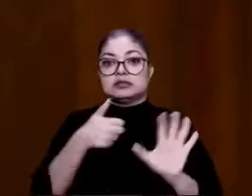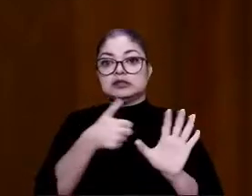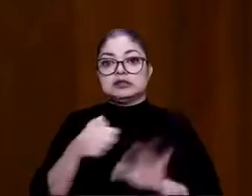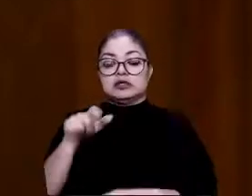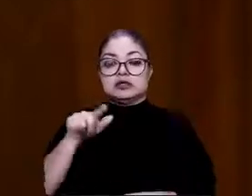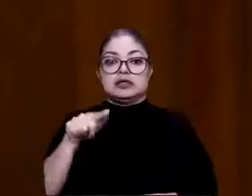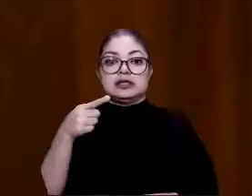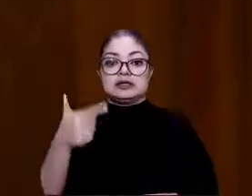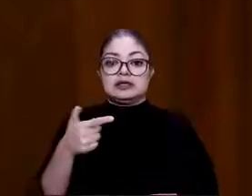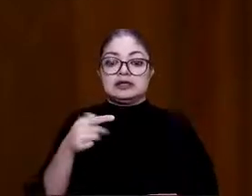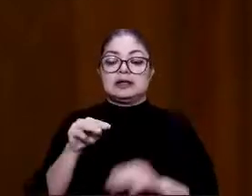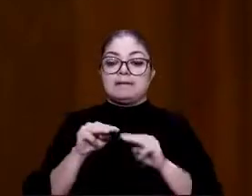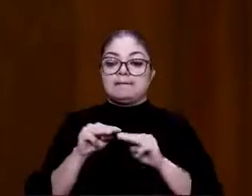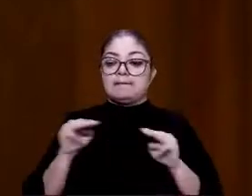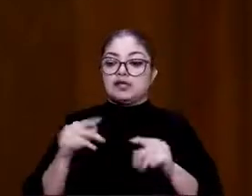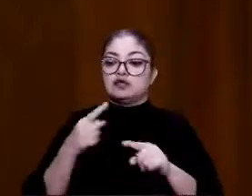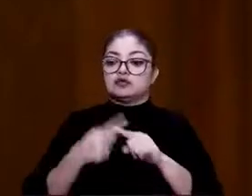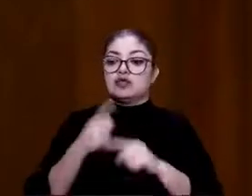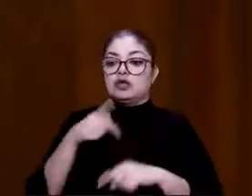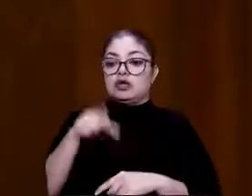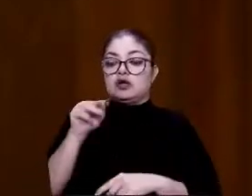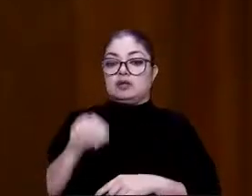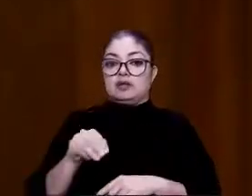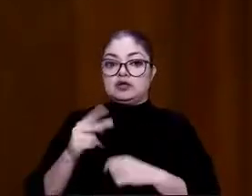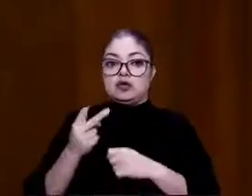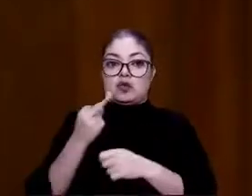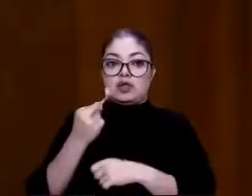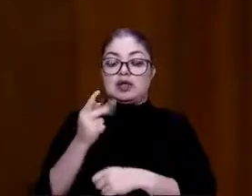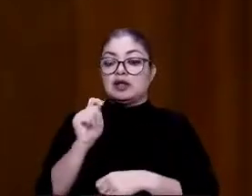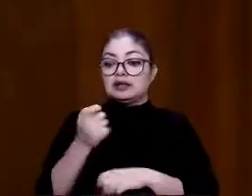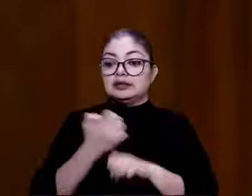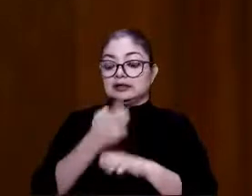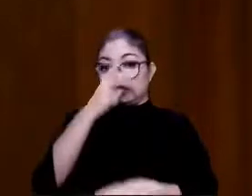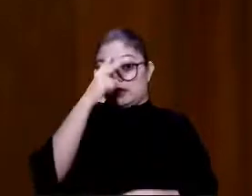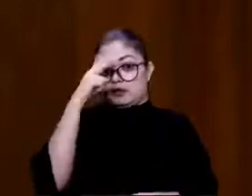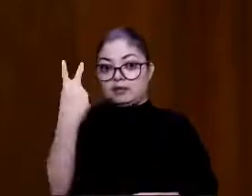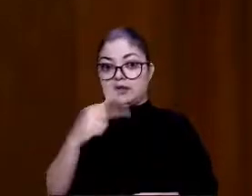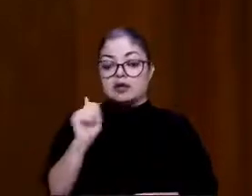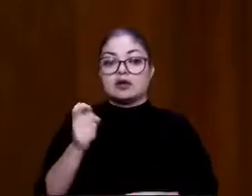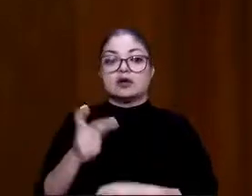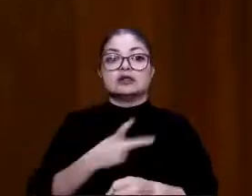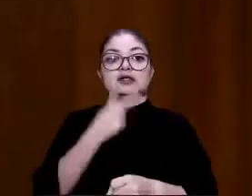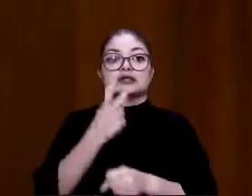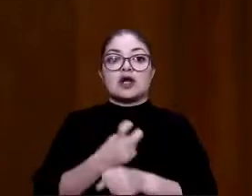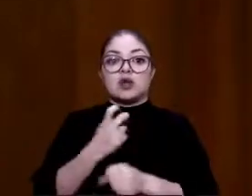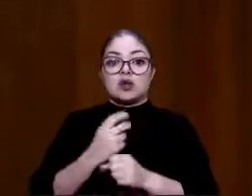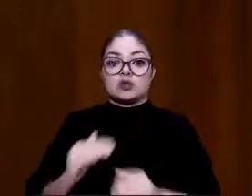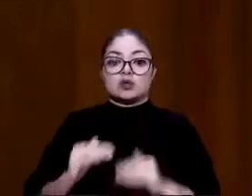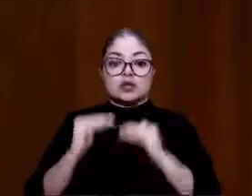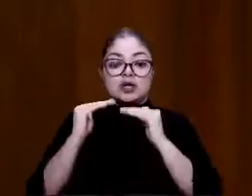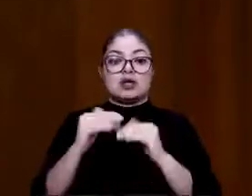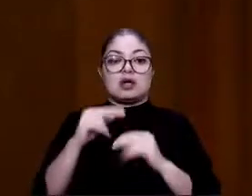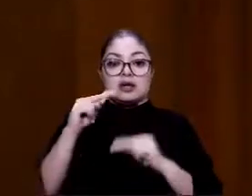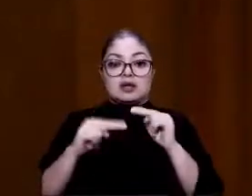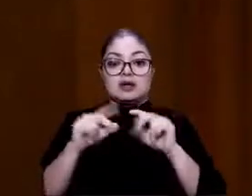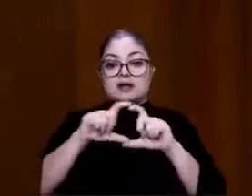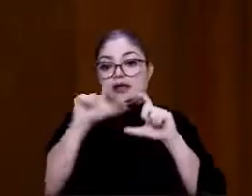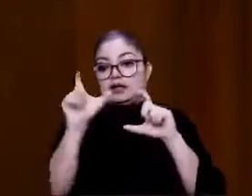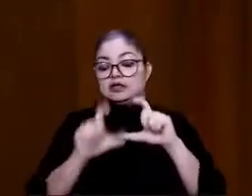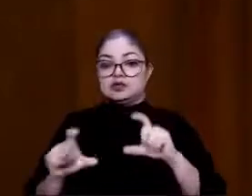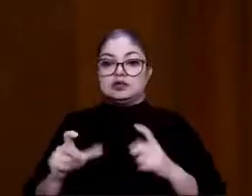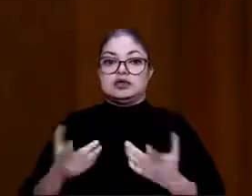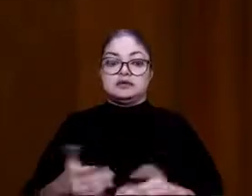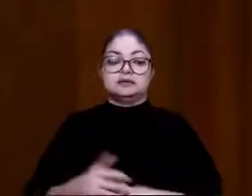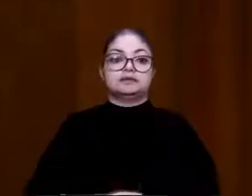677 metros por kilómetro cuadrado, colocando al Estado de México en la segunda posición a nivel nacional. Sin